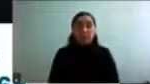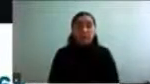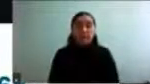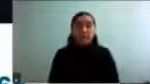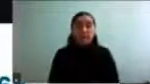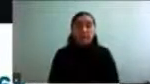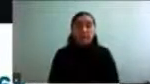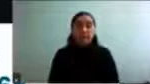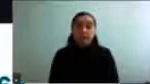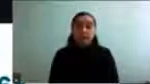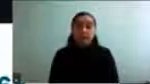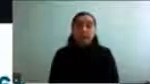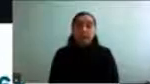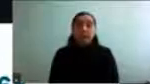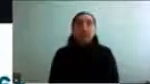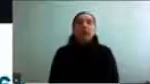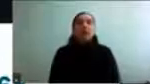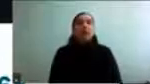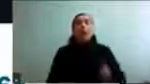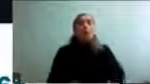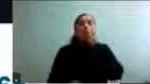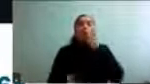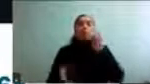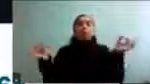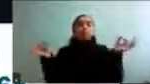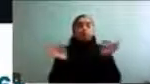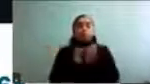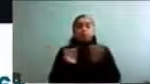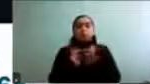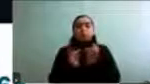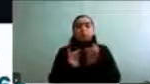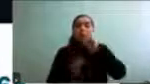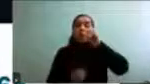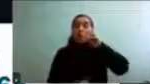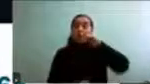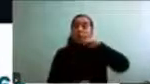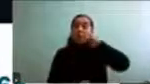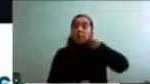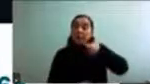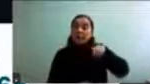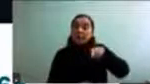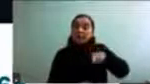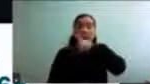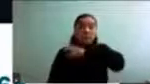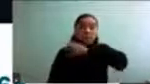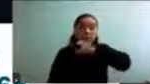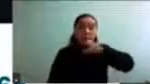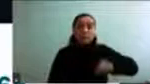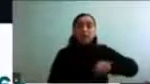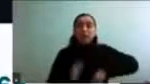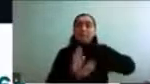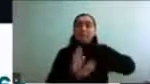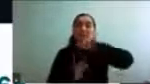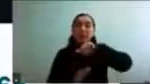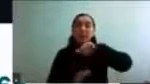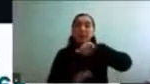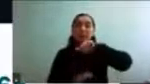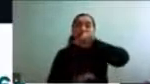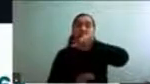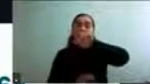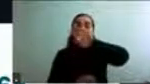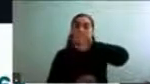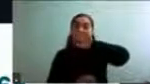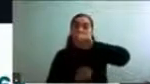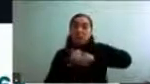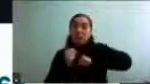¿Cuáles son las recomendaciones que hace la OMS a las personas mayores de 65 años? La verdad es